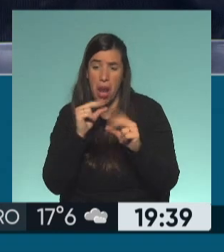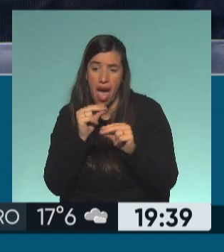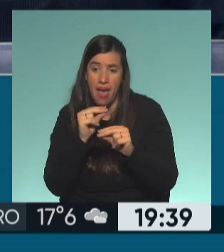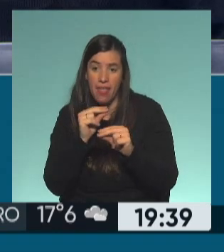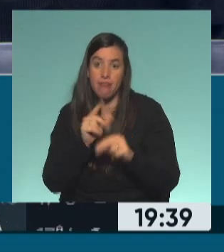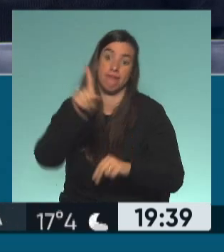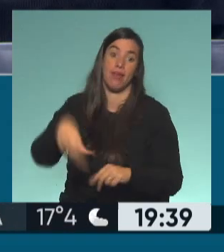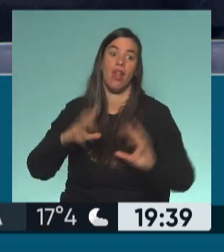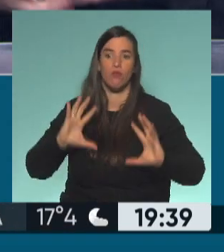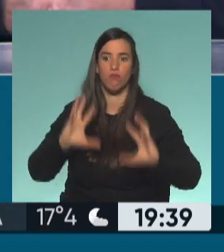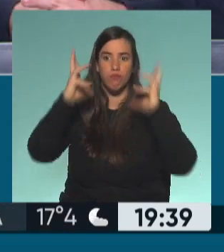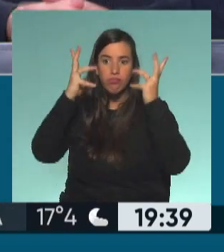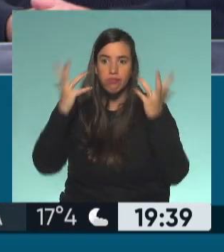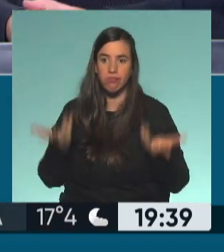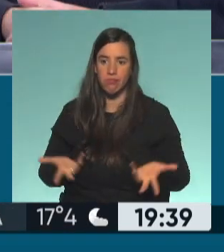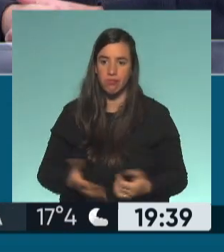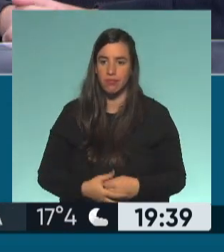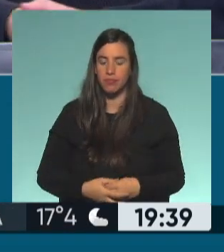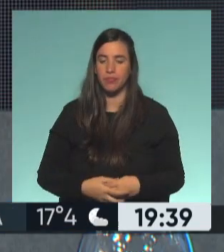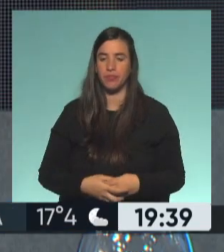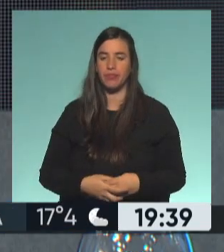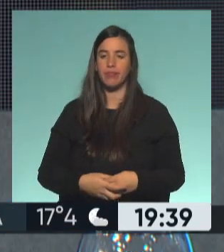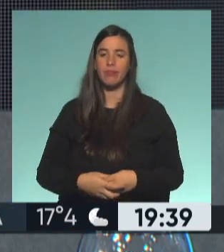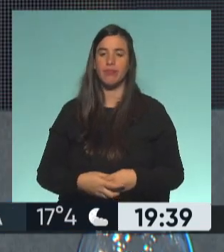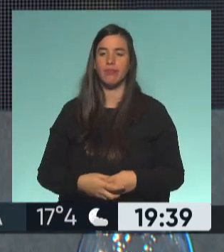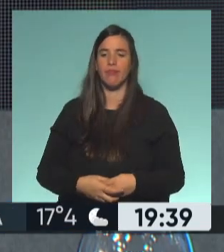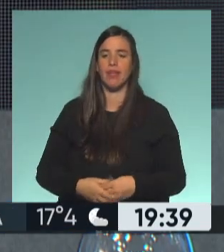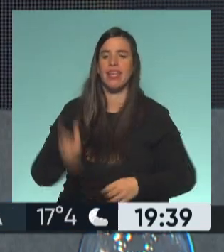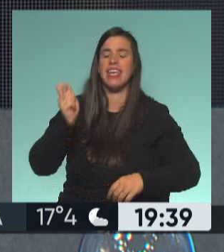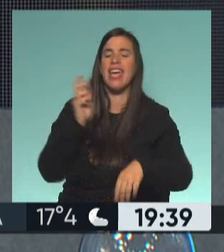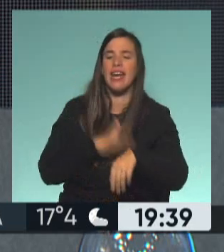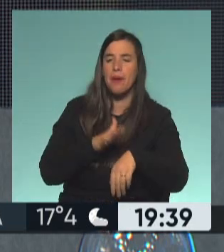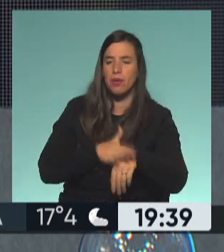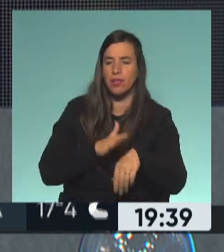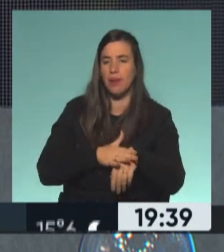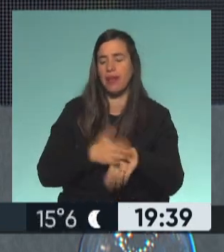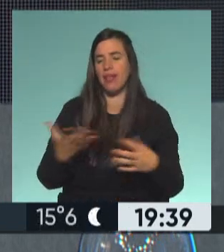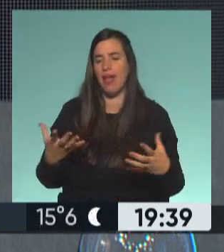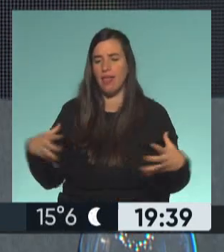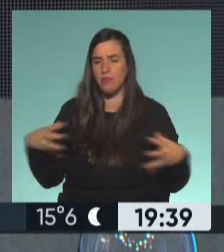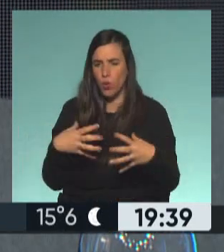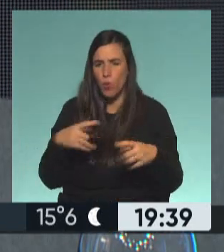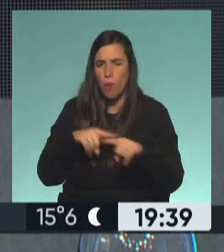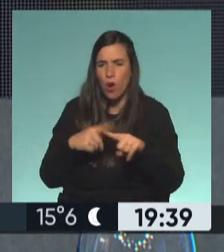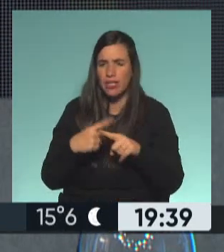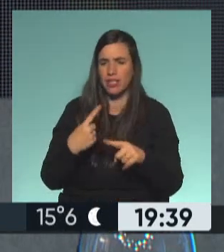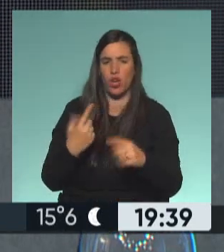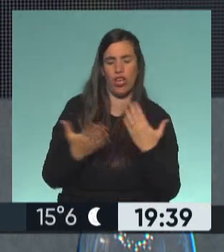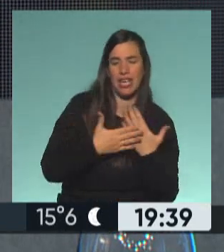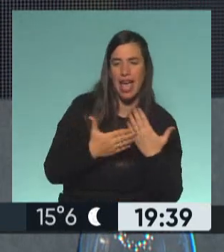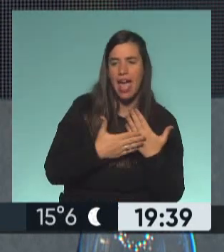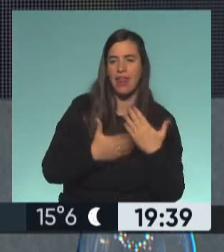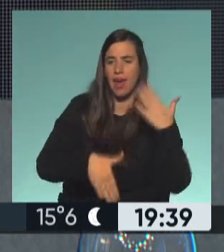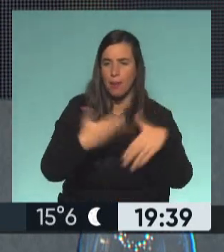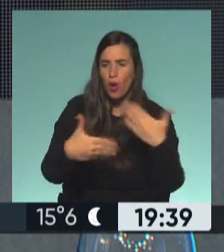alguna respuesta. ¿Y qué nivel de responsabilidad ves ahí en el progresismo o en la izquierda? Digo, en términos de también lo que escribió